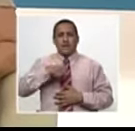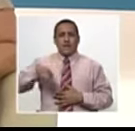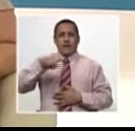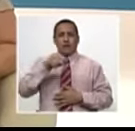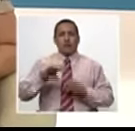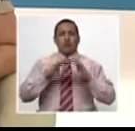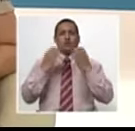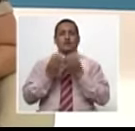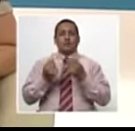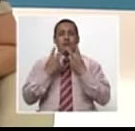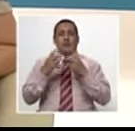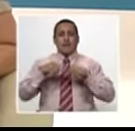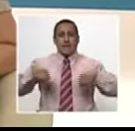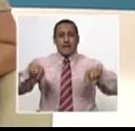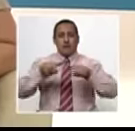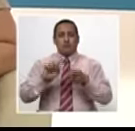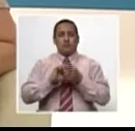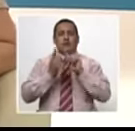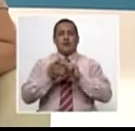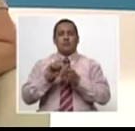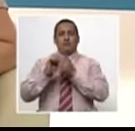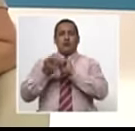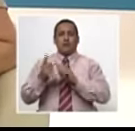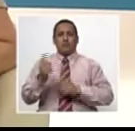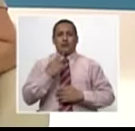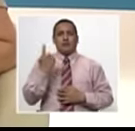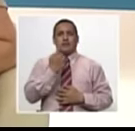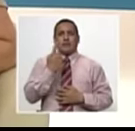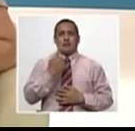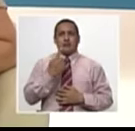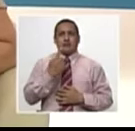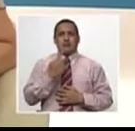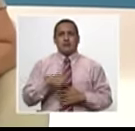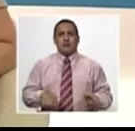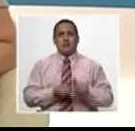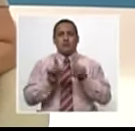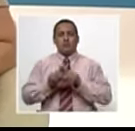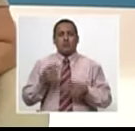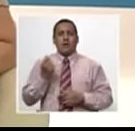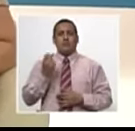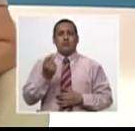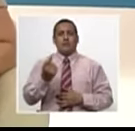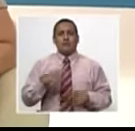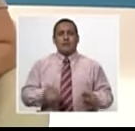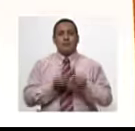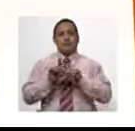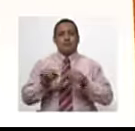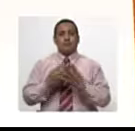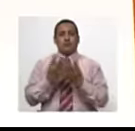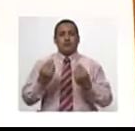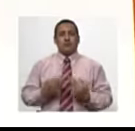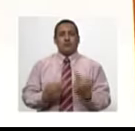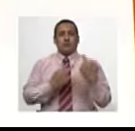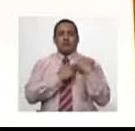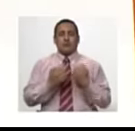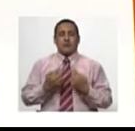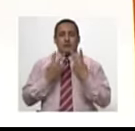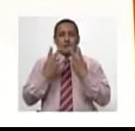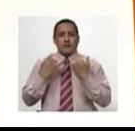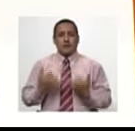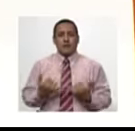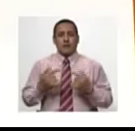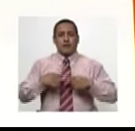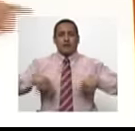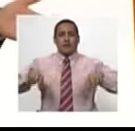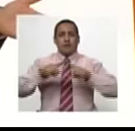Congreso y podrían desde allí generar cambios que parece no apuran. Y ser más responsables. Claro. Porque claro,